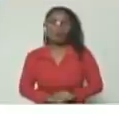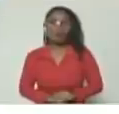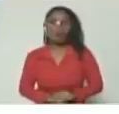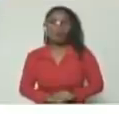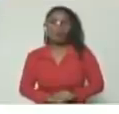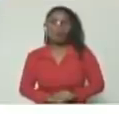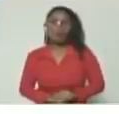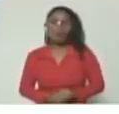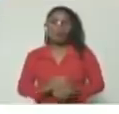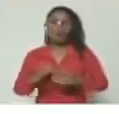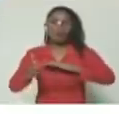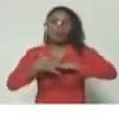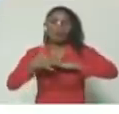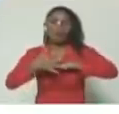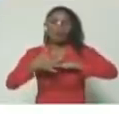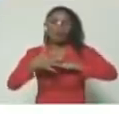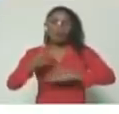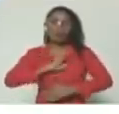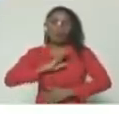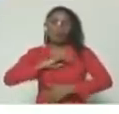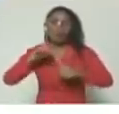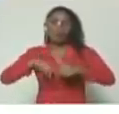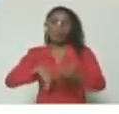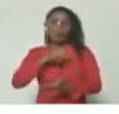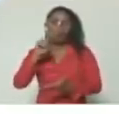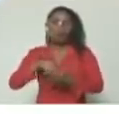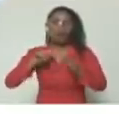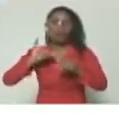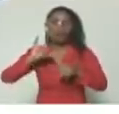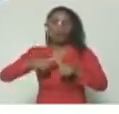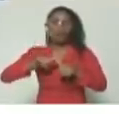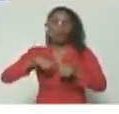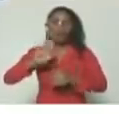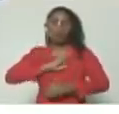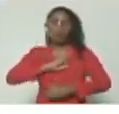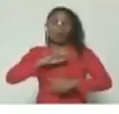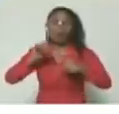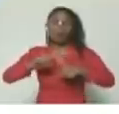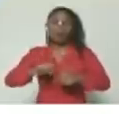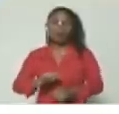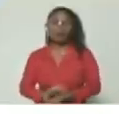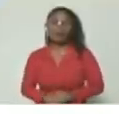con tecnología nuestra, nacional, ingenieros nuestros.